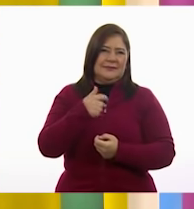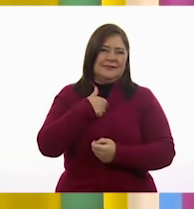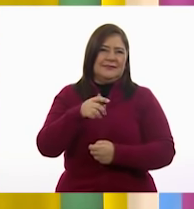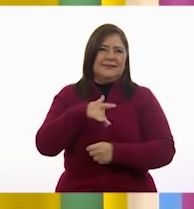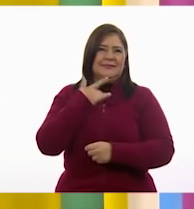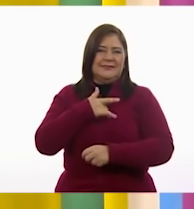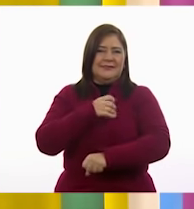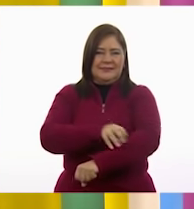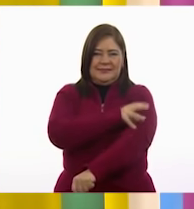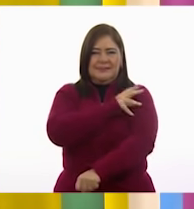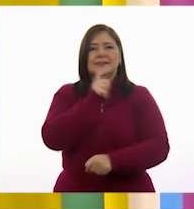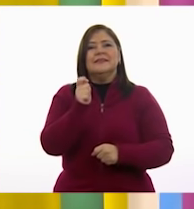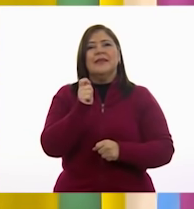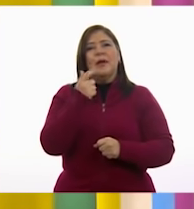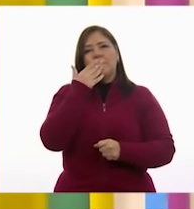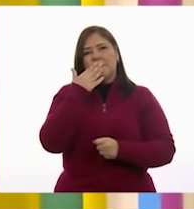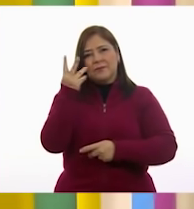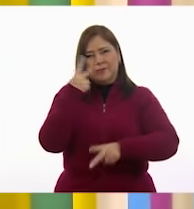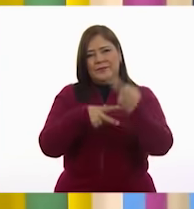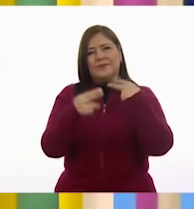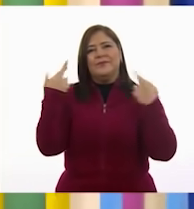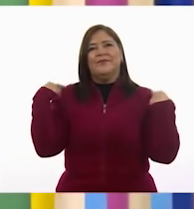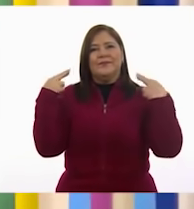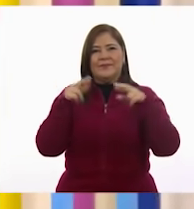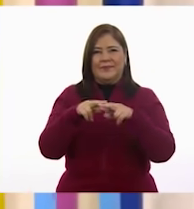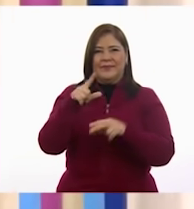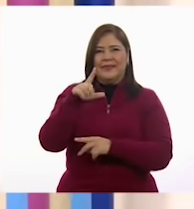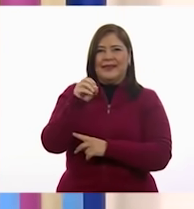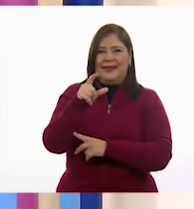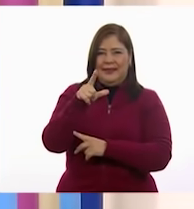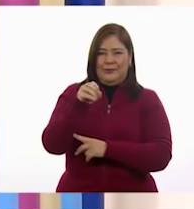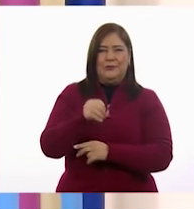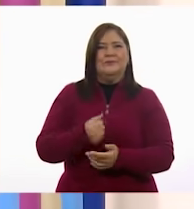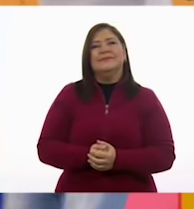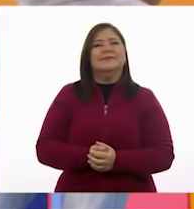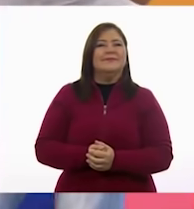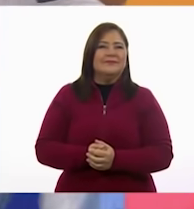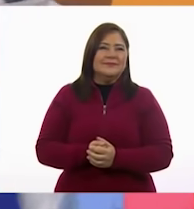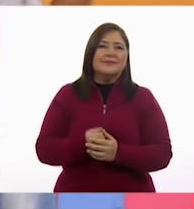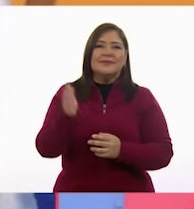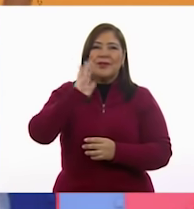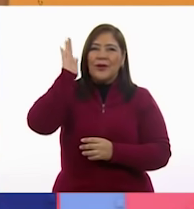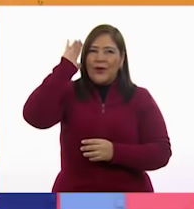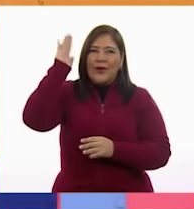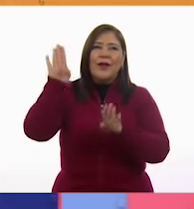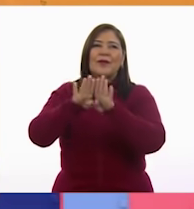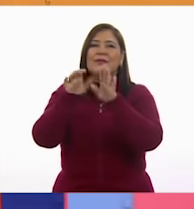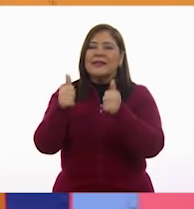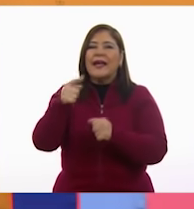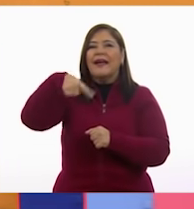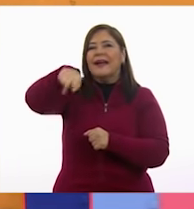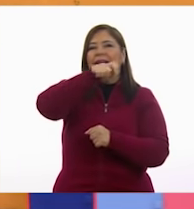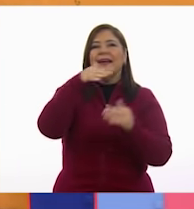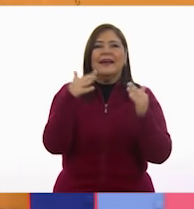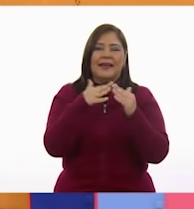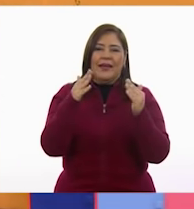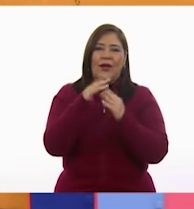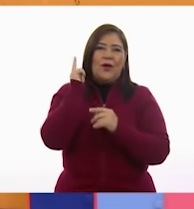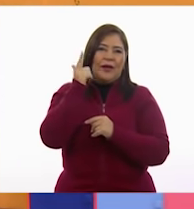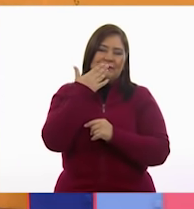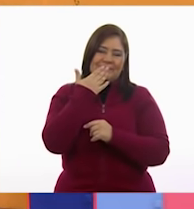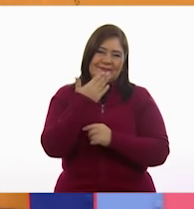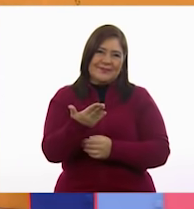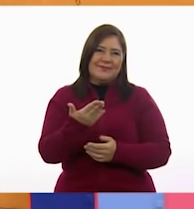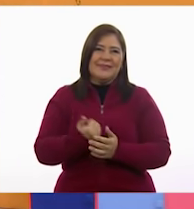Vamos a darle la bienvenida al profe Lalo. ¡Profe Lalo! Hola, Alexia, ¿cómo estás? Muy bien. Hola, niños, ¿cómo están todos en casa? Esperemos que estén muy